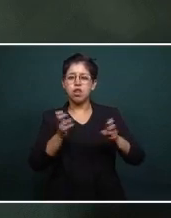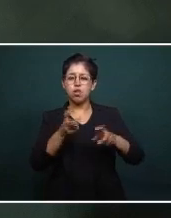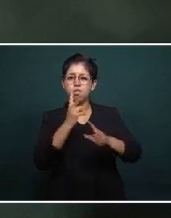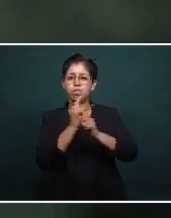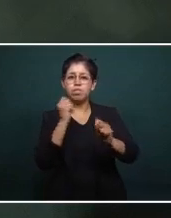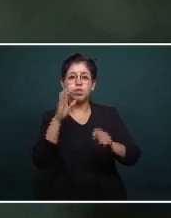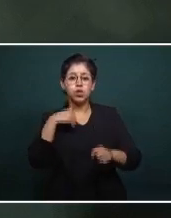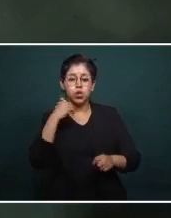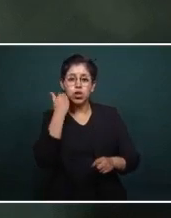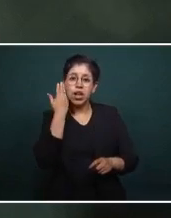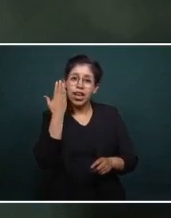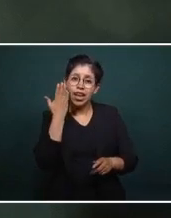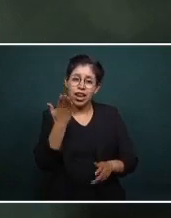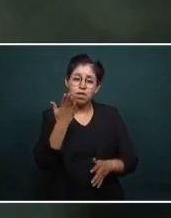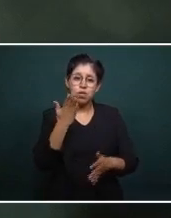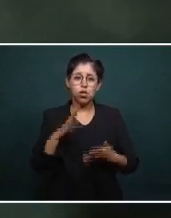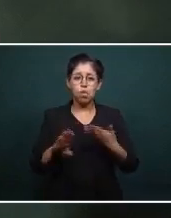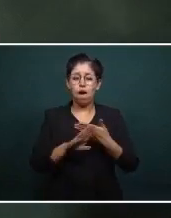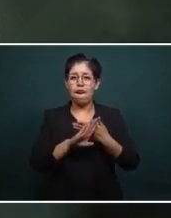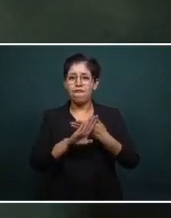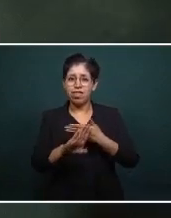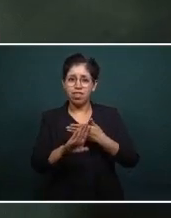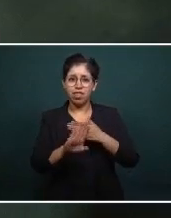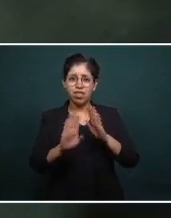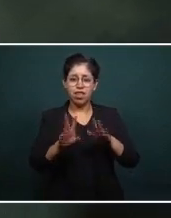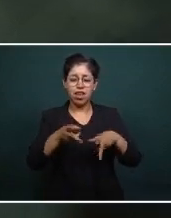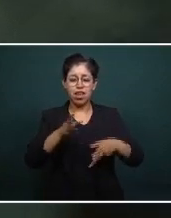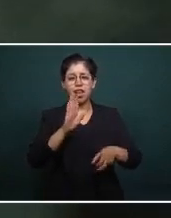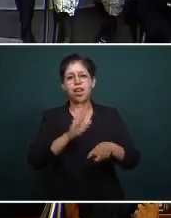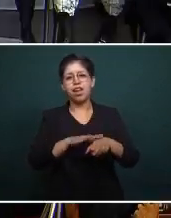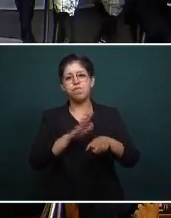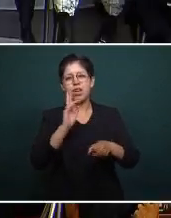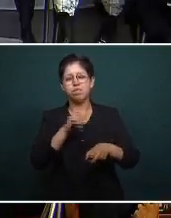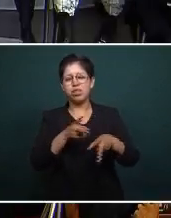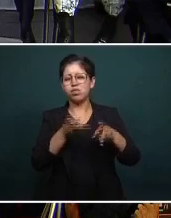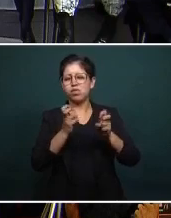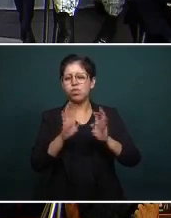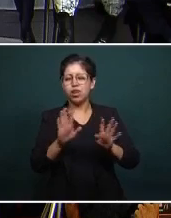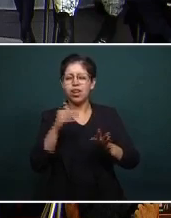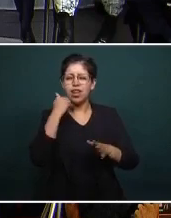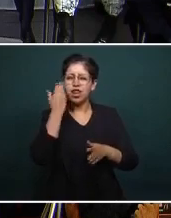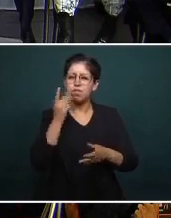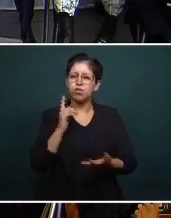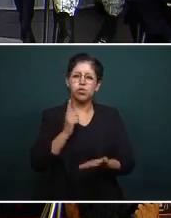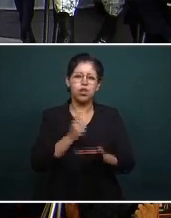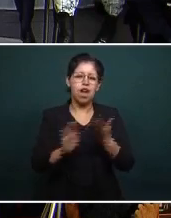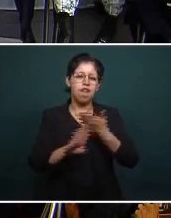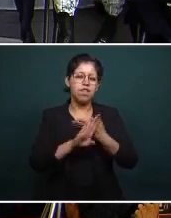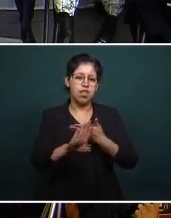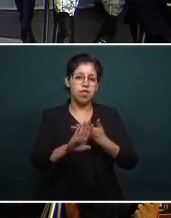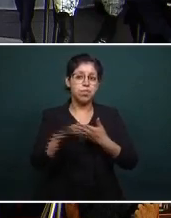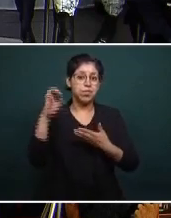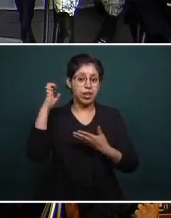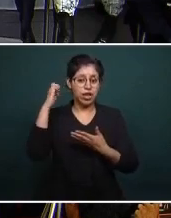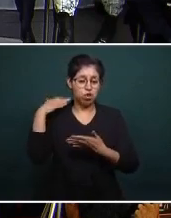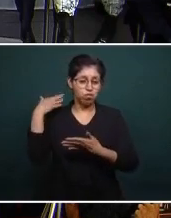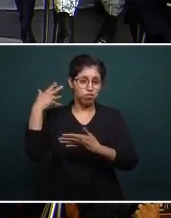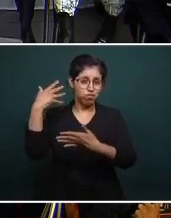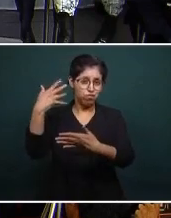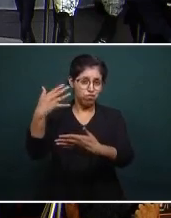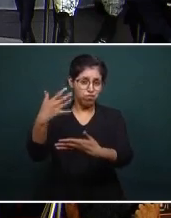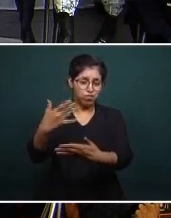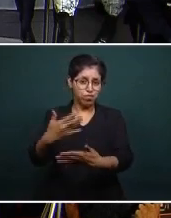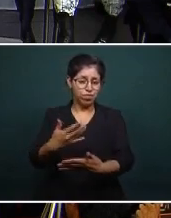disminuir el crecimiento que tiene el robo de vehículo. Vemos cómo de enero a la fecha había venido